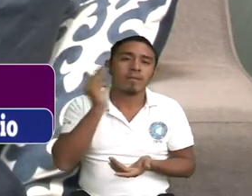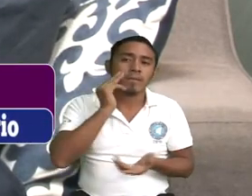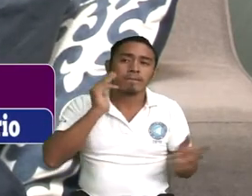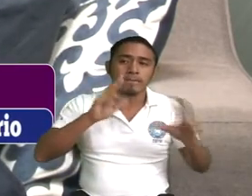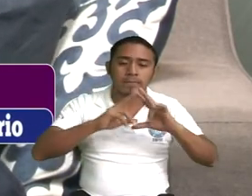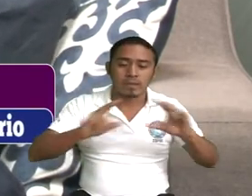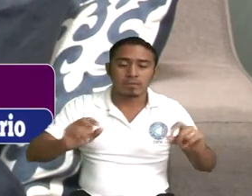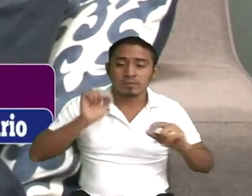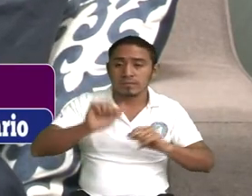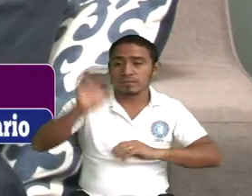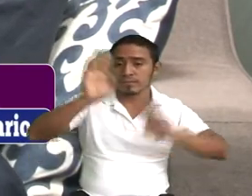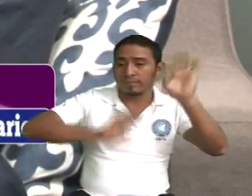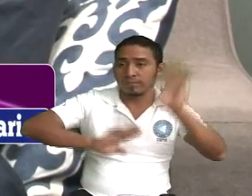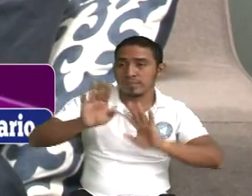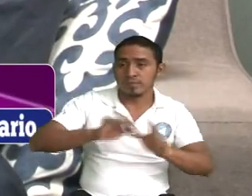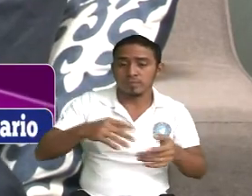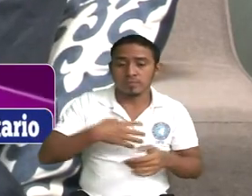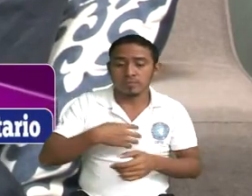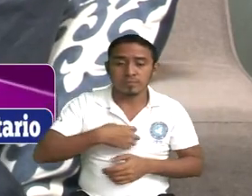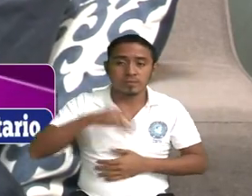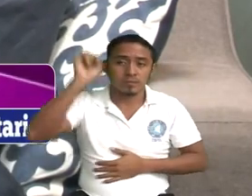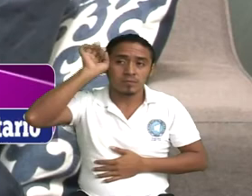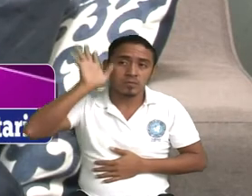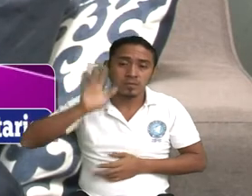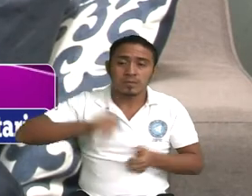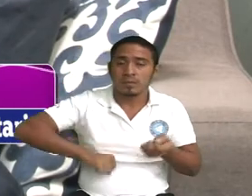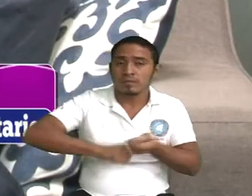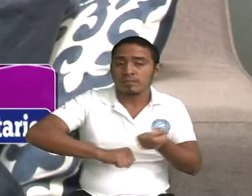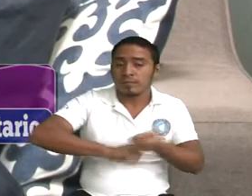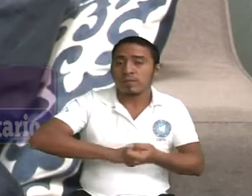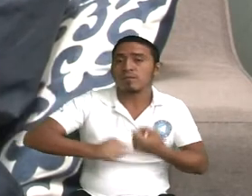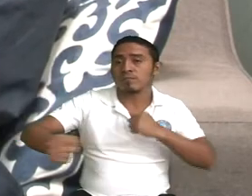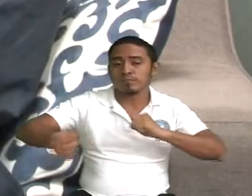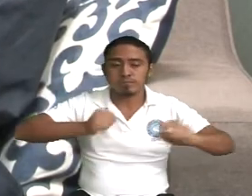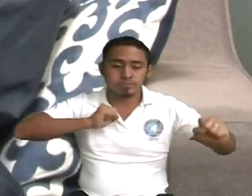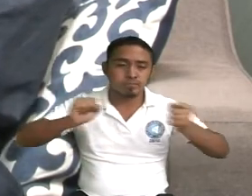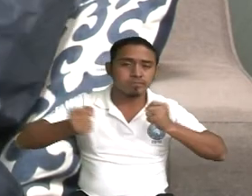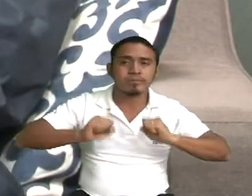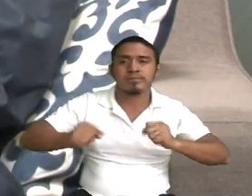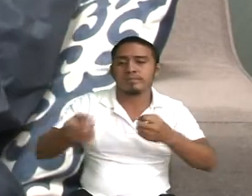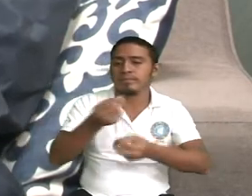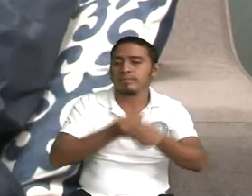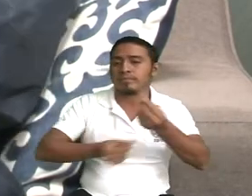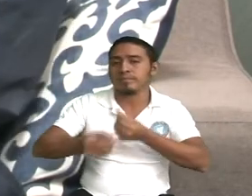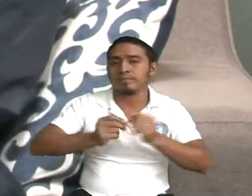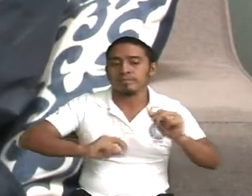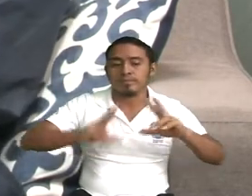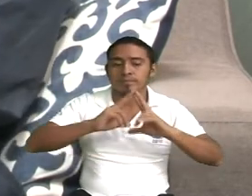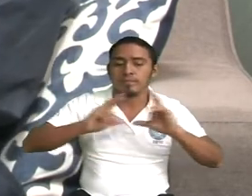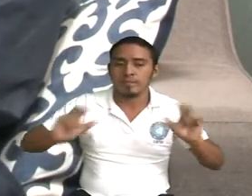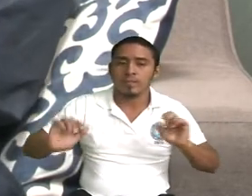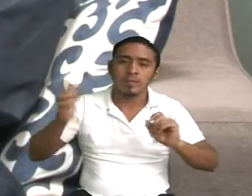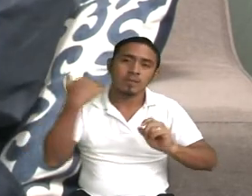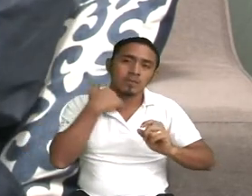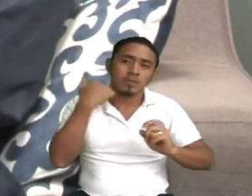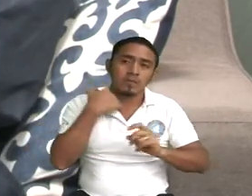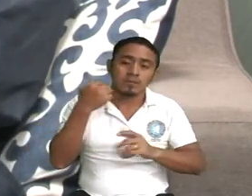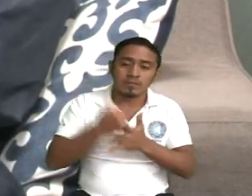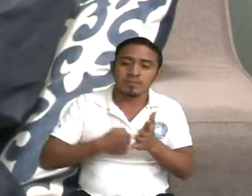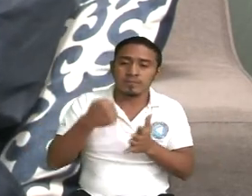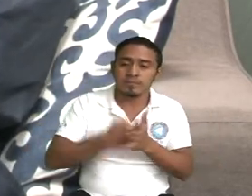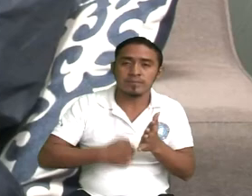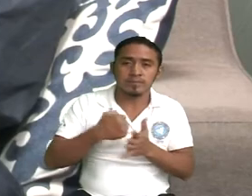madres protagonistas del sector turismo, que ayudan a dinamizar la economía de nuestro país, que siempre están